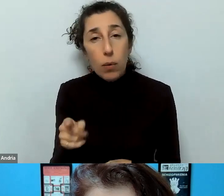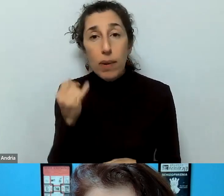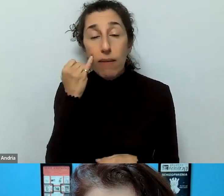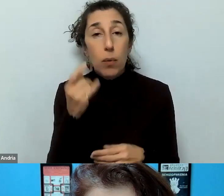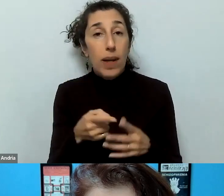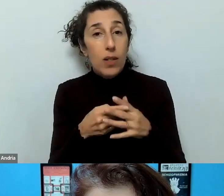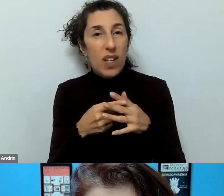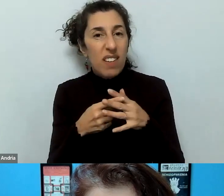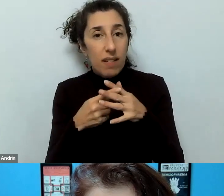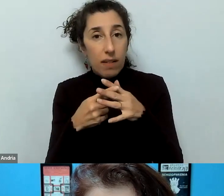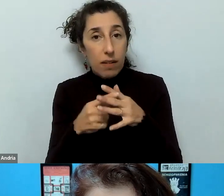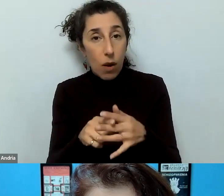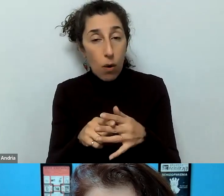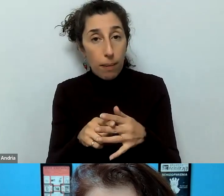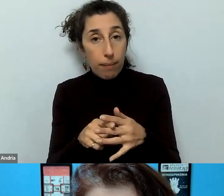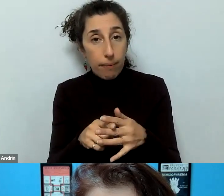conversaciones